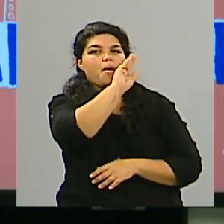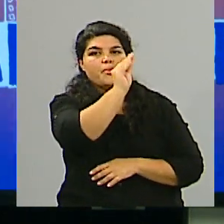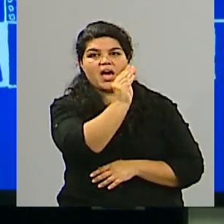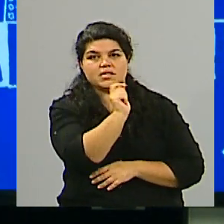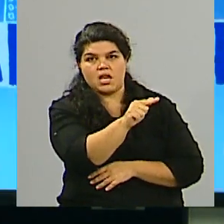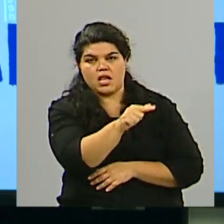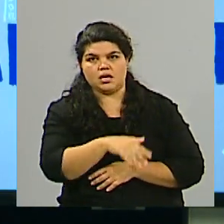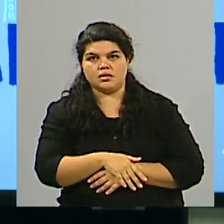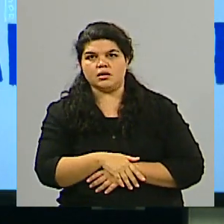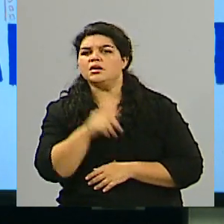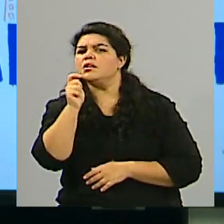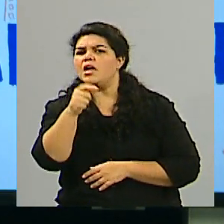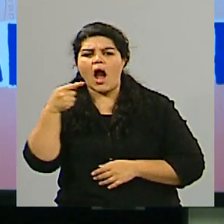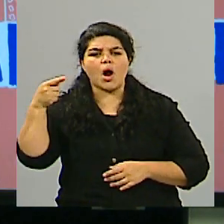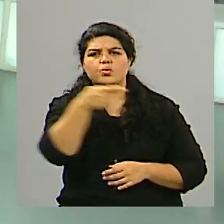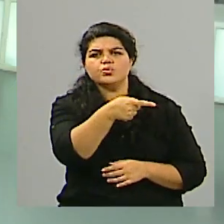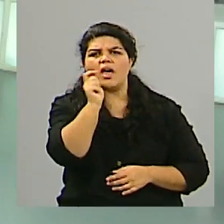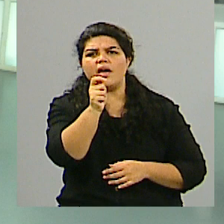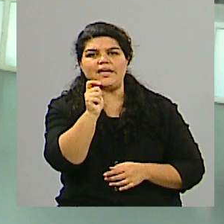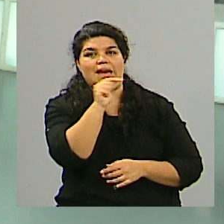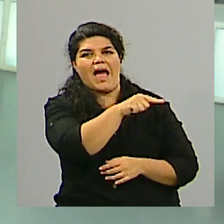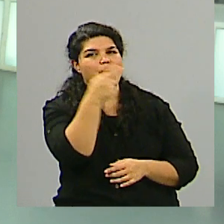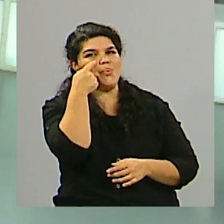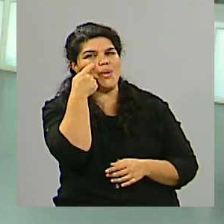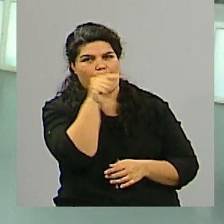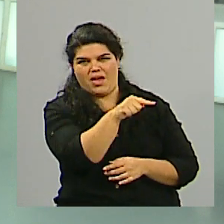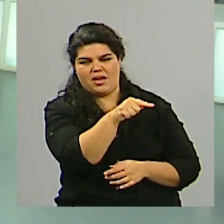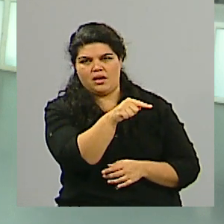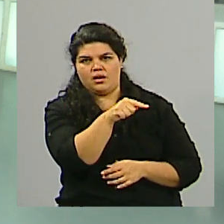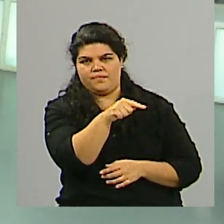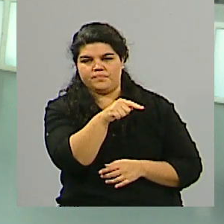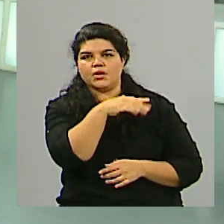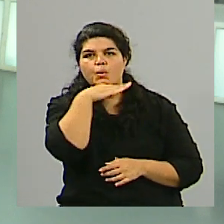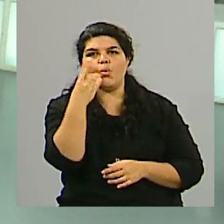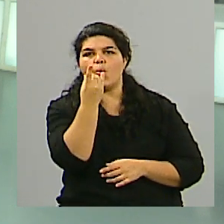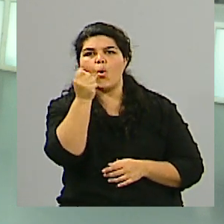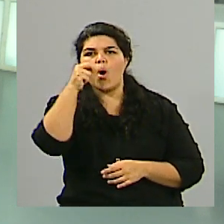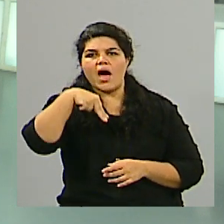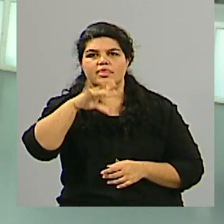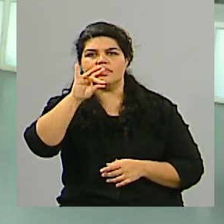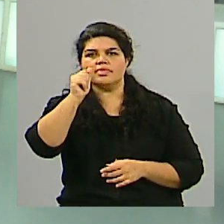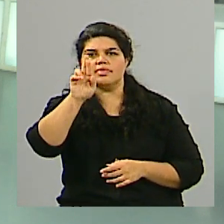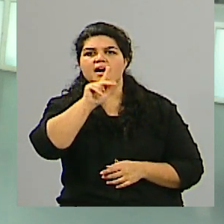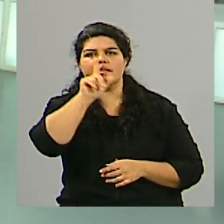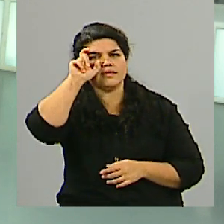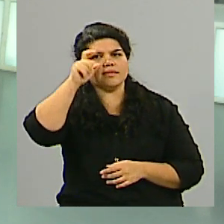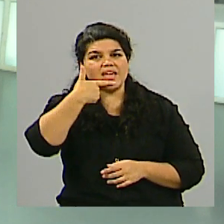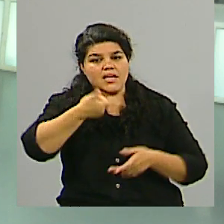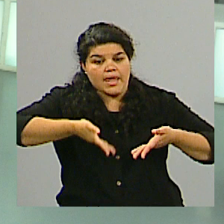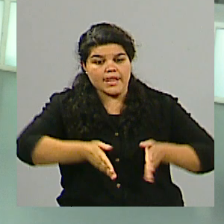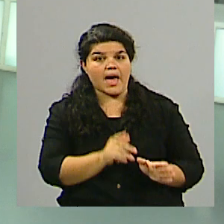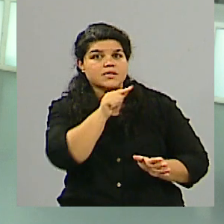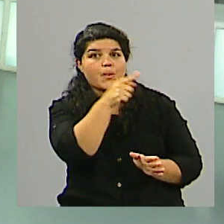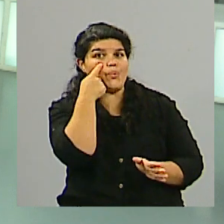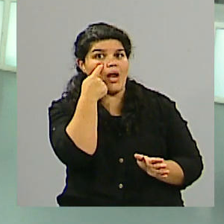este delito estaba en Brasil, él es un nacional de Brasil, él no es argentino. Él, luego de la denuncia, se va para su